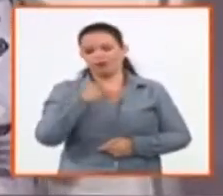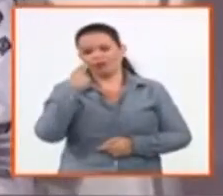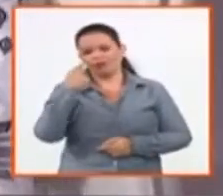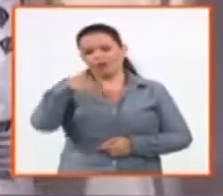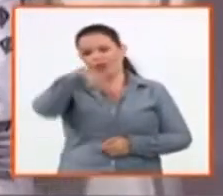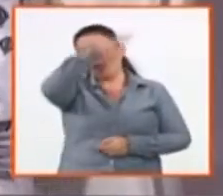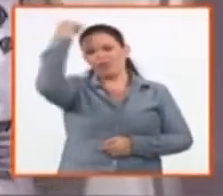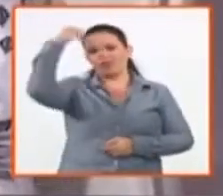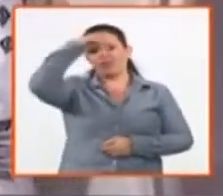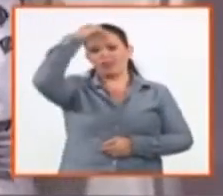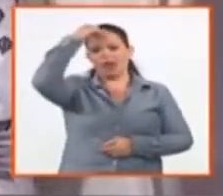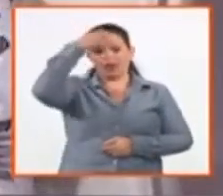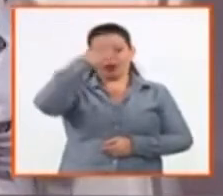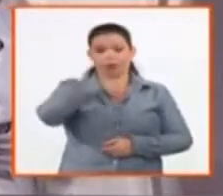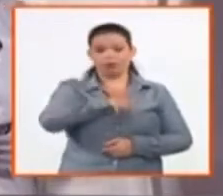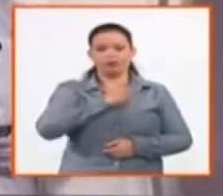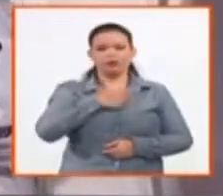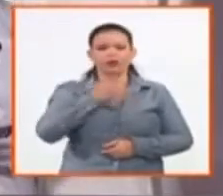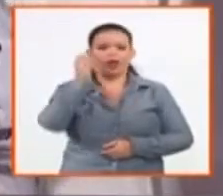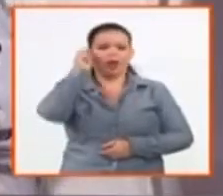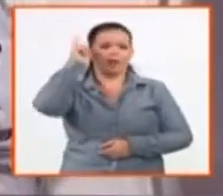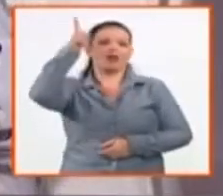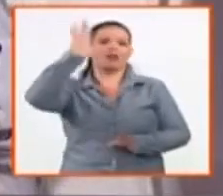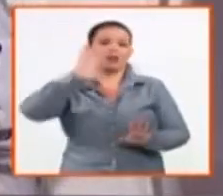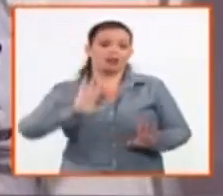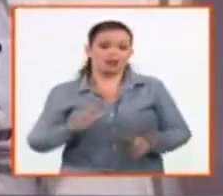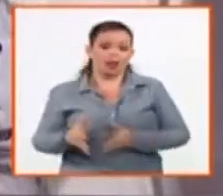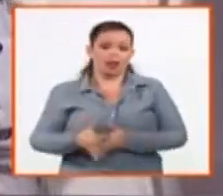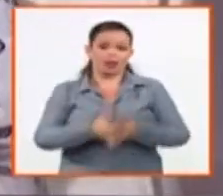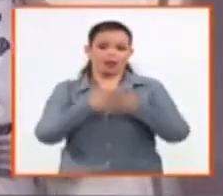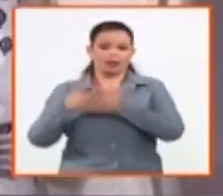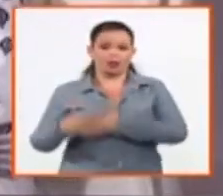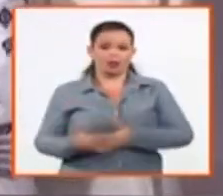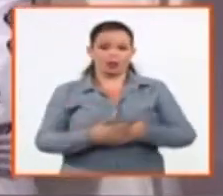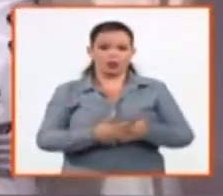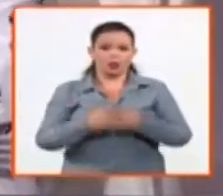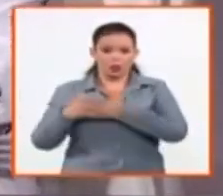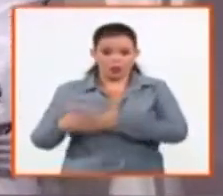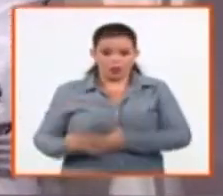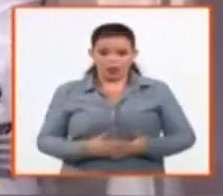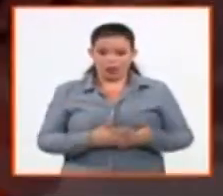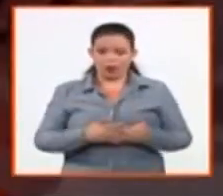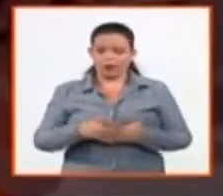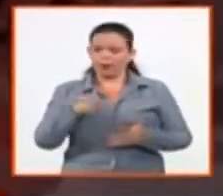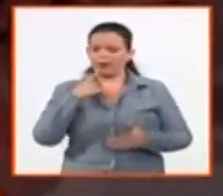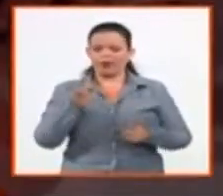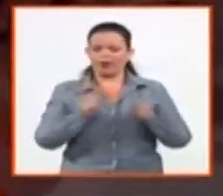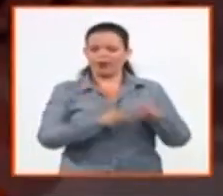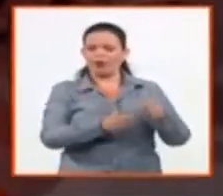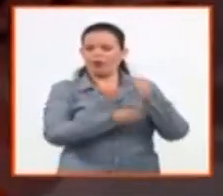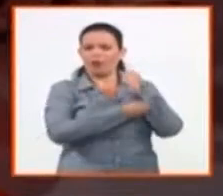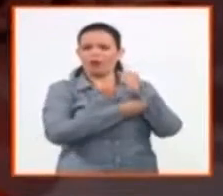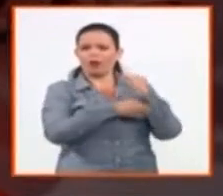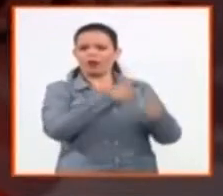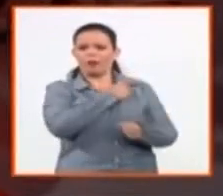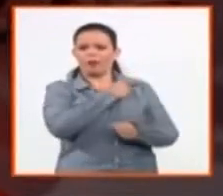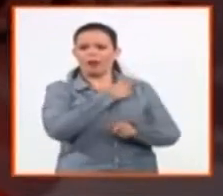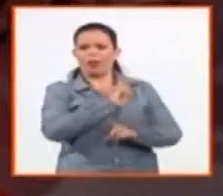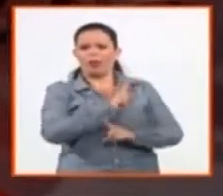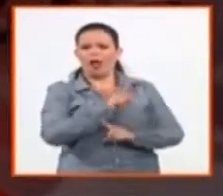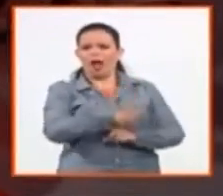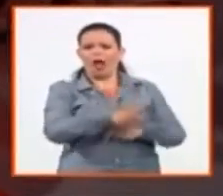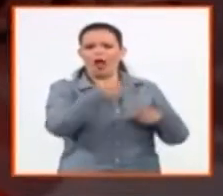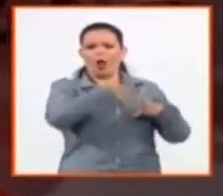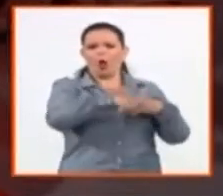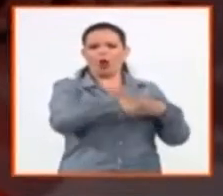experiencia. Ahora Estados Unidos dice que no, bueno, aquí hay una persona que sabe más que yo de eso, que lo que dejaron de los armamentos son malos, pero el armamento que